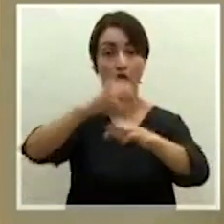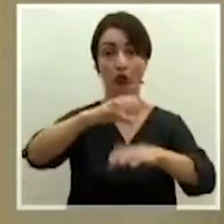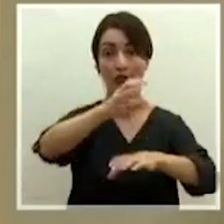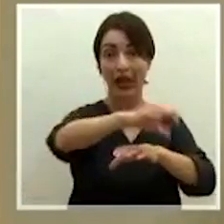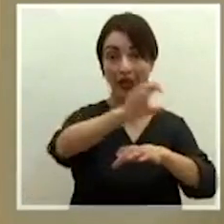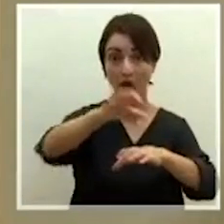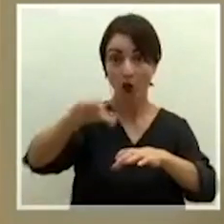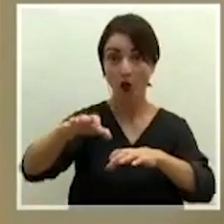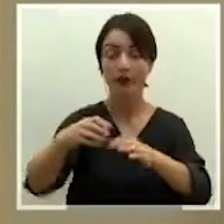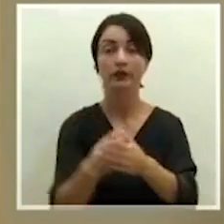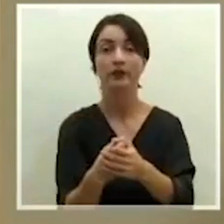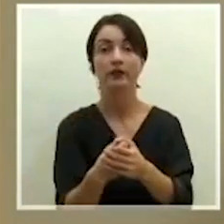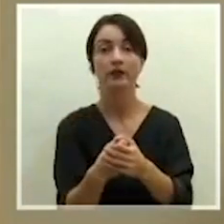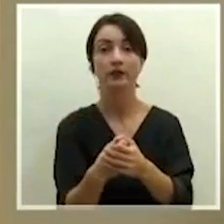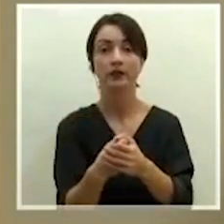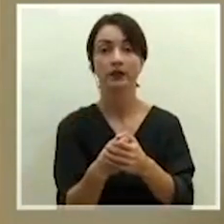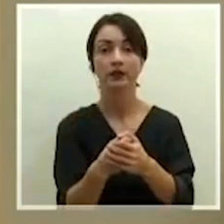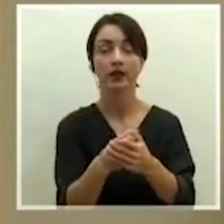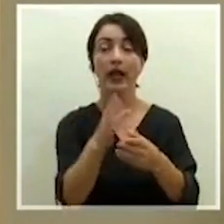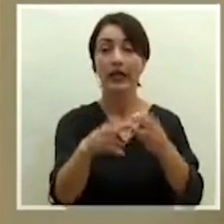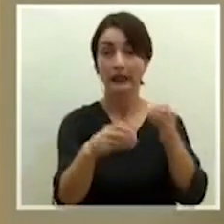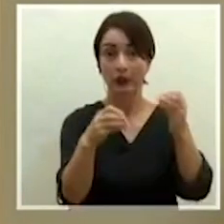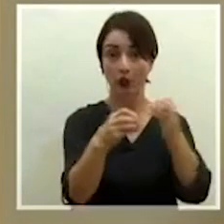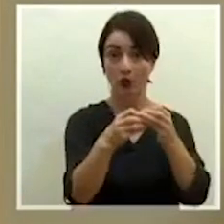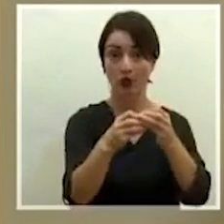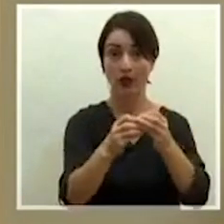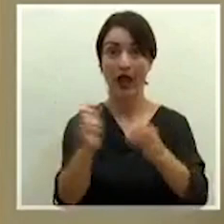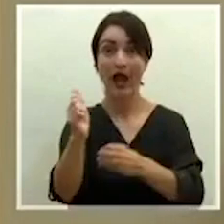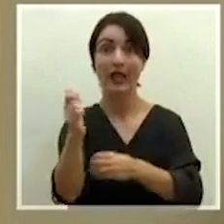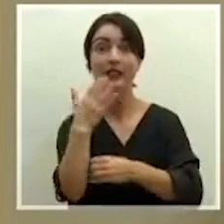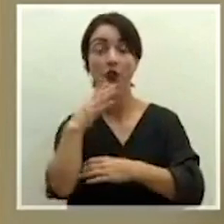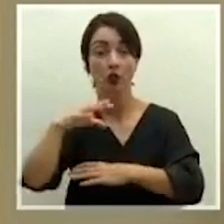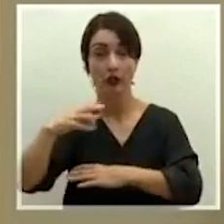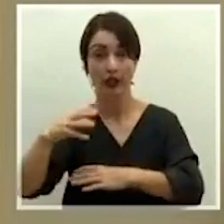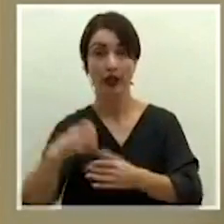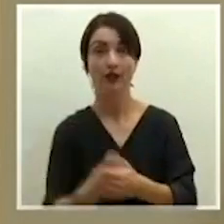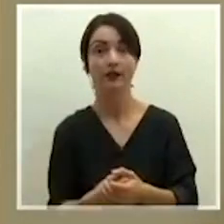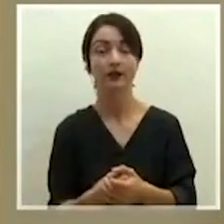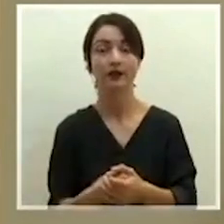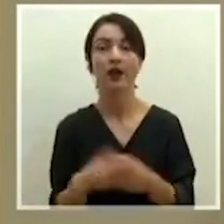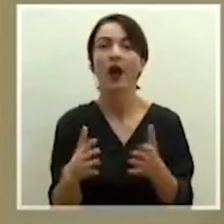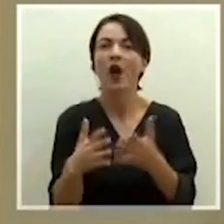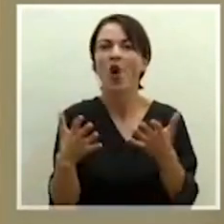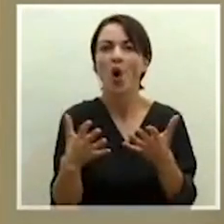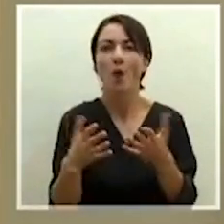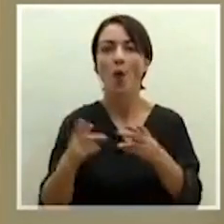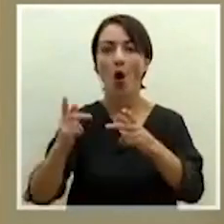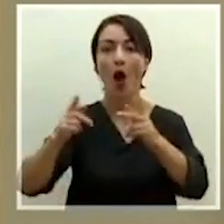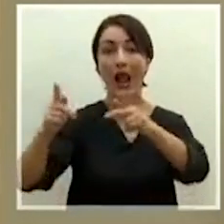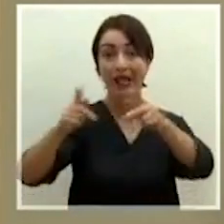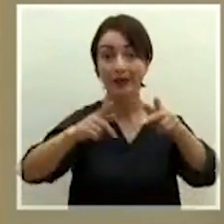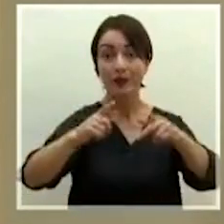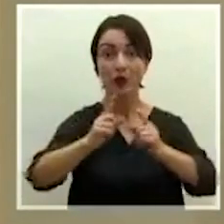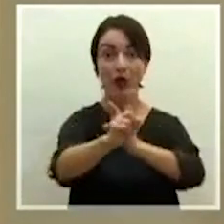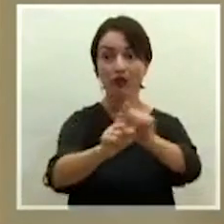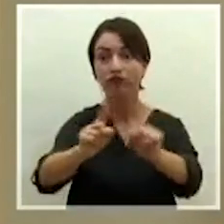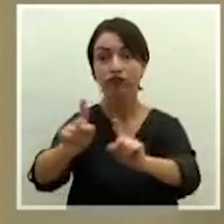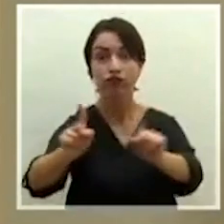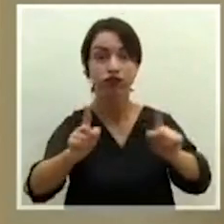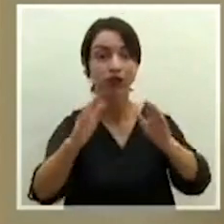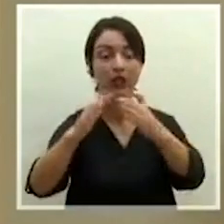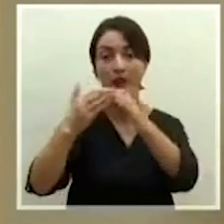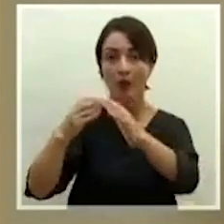distritos que van a formar parte de la alerta naranja, tiene que ver con cómo se mueven las personas dentro de estas comunidades,